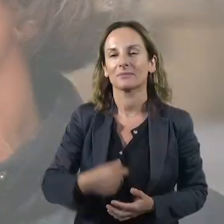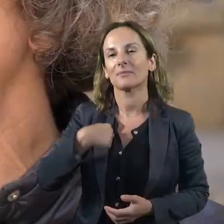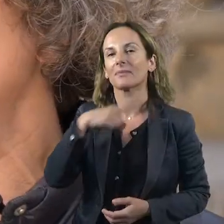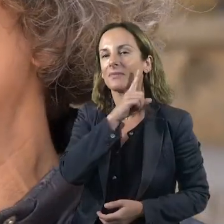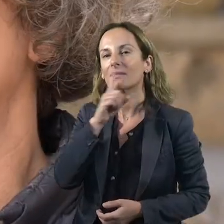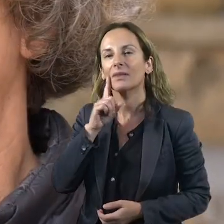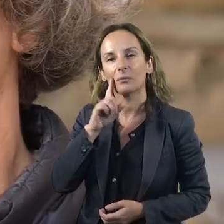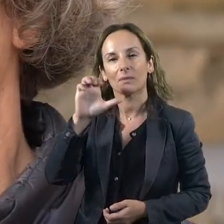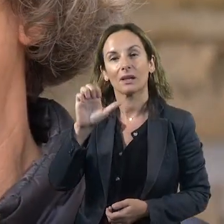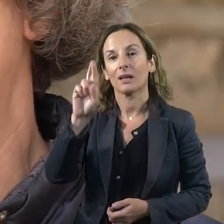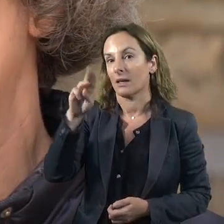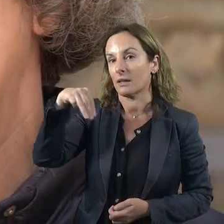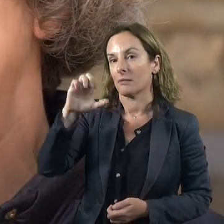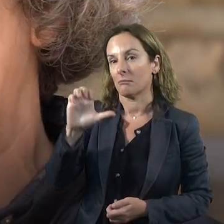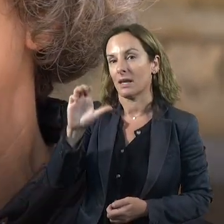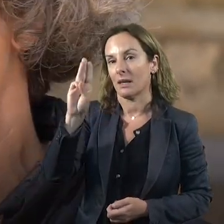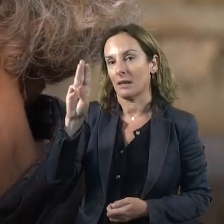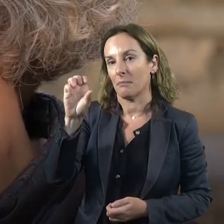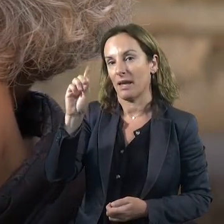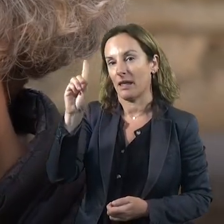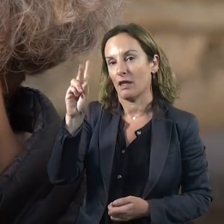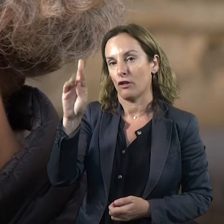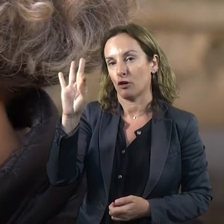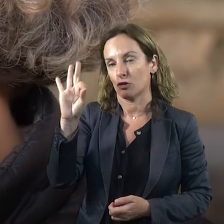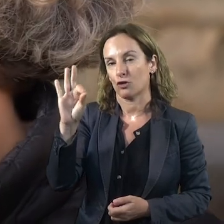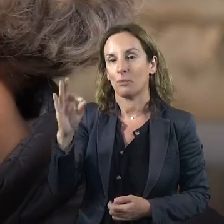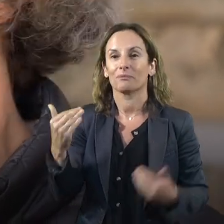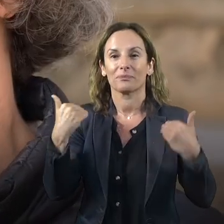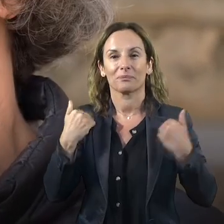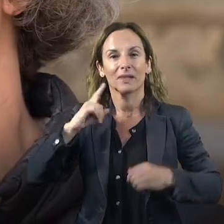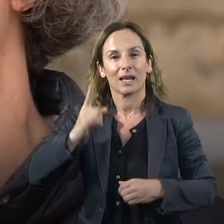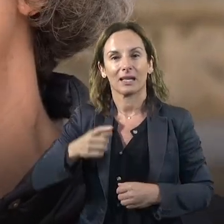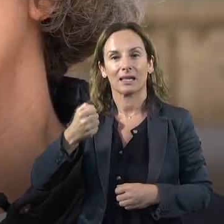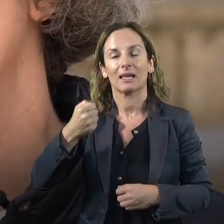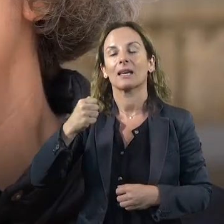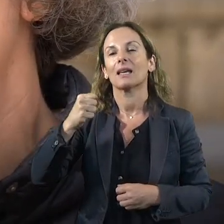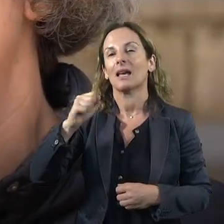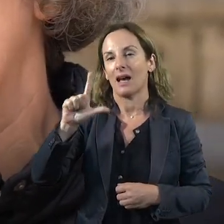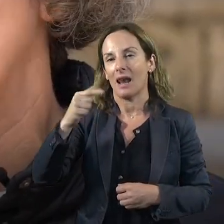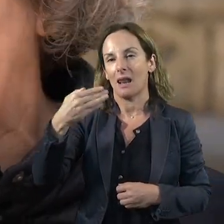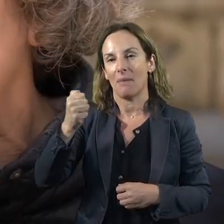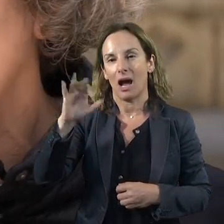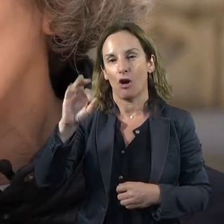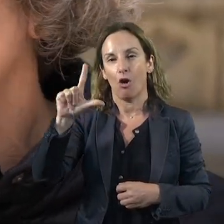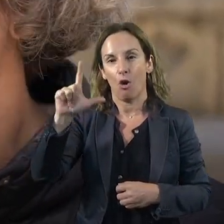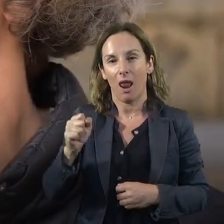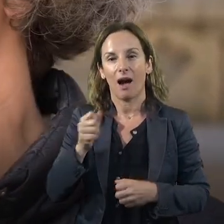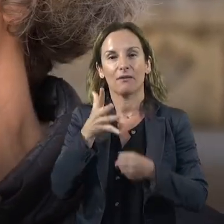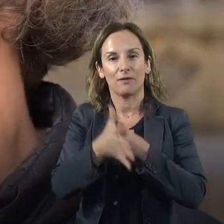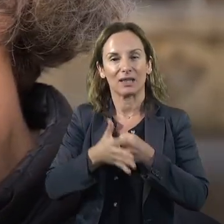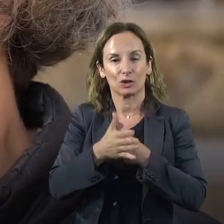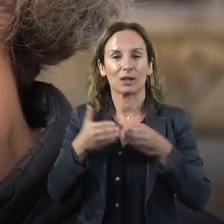soy Herme Pedroso, soy gerente de Albaola. Albaola, la factoría marítima vasca, un espacio,